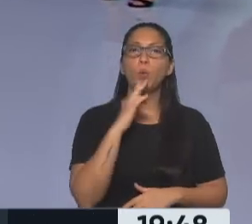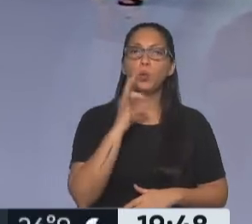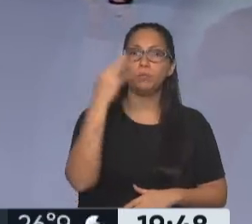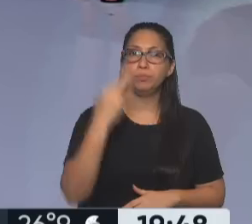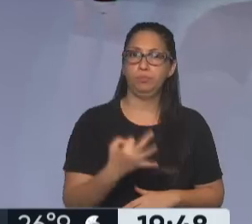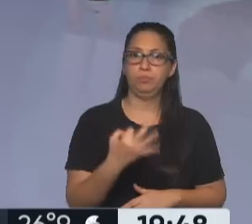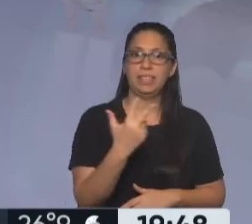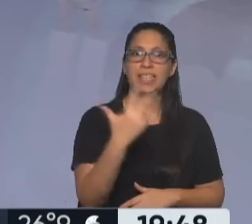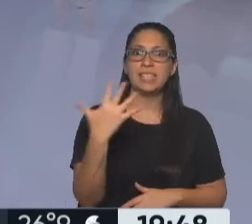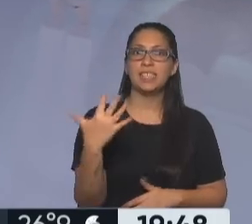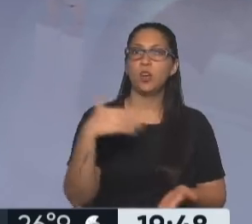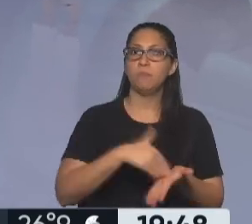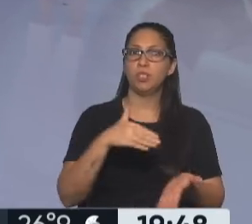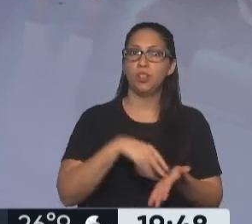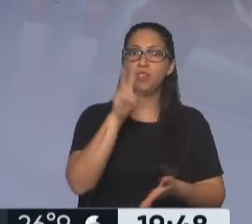de